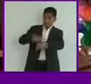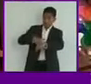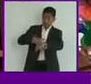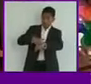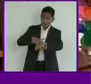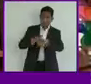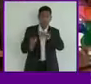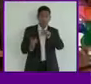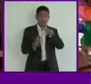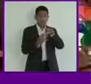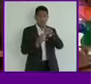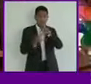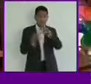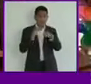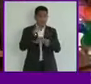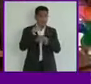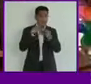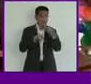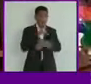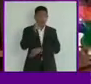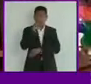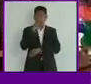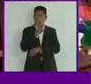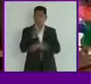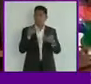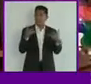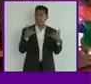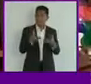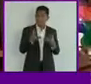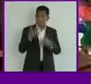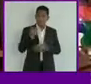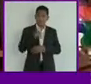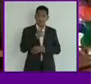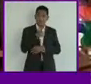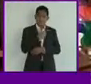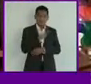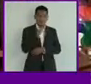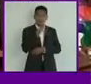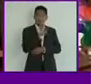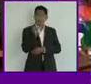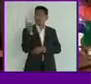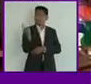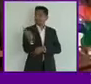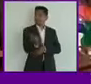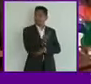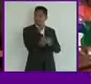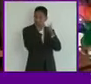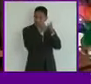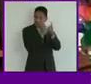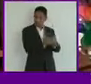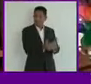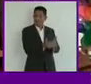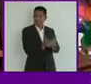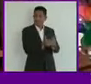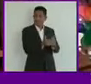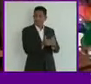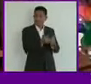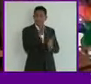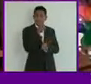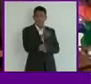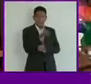esclavos, para bien y para mal, esclavas de nuestras decisiones, porque nos alcanzan, tarde o temprano nos alcanzan. No estudiar para